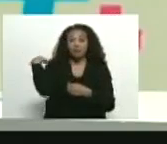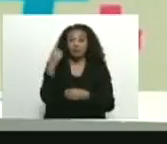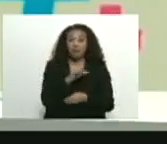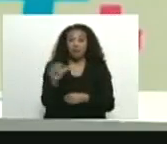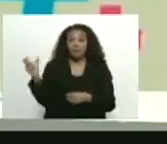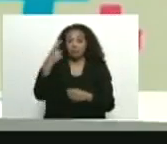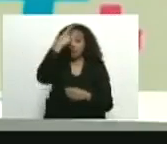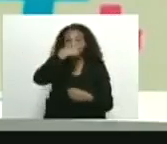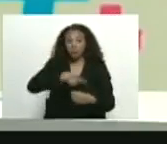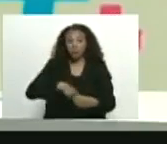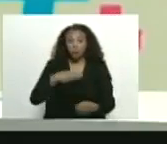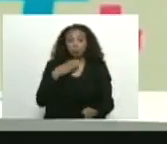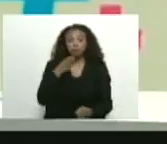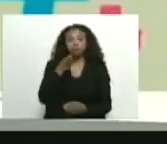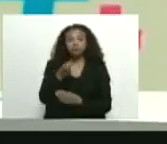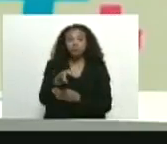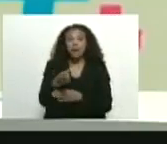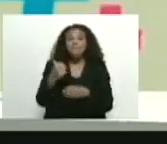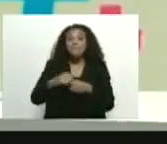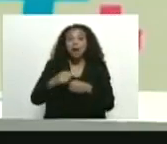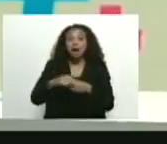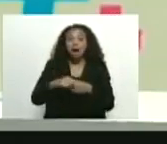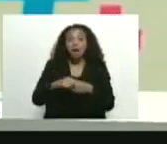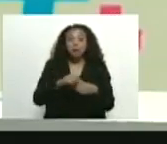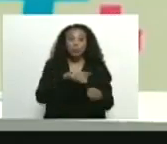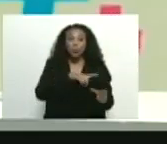Yo vine de Maracaibo